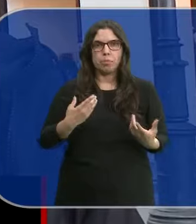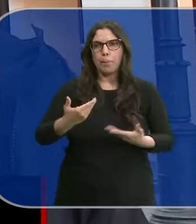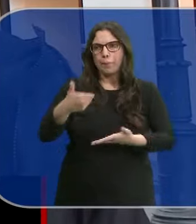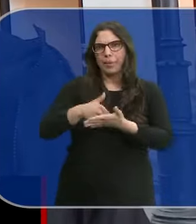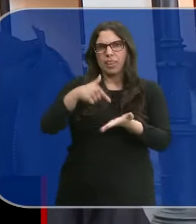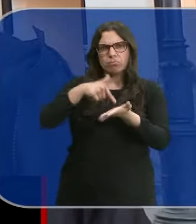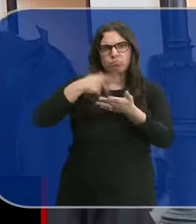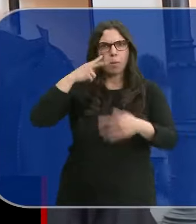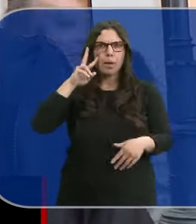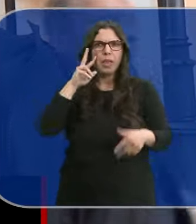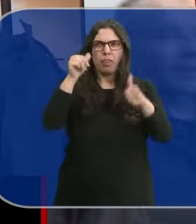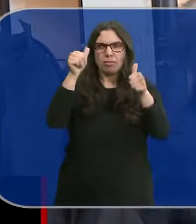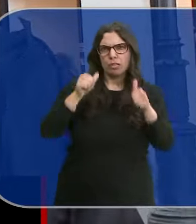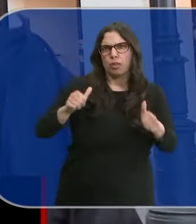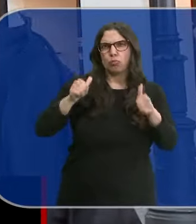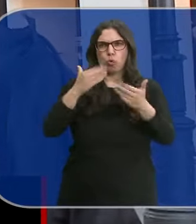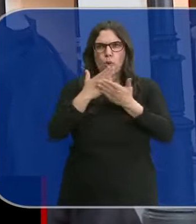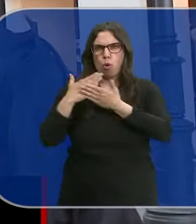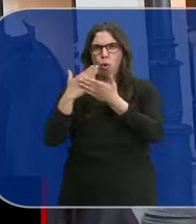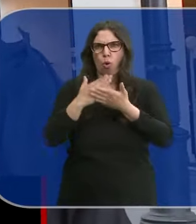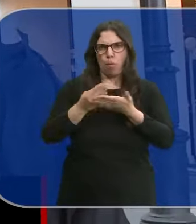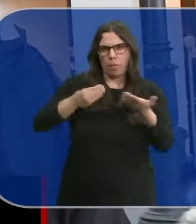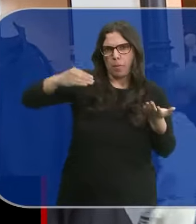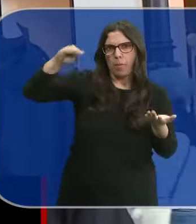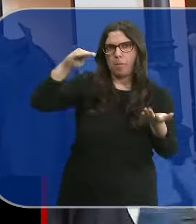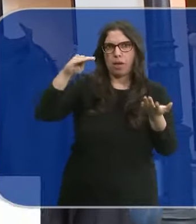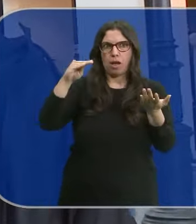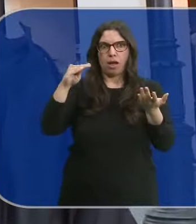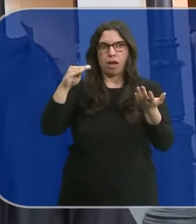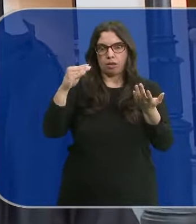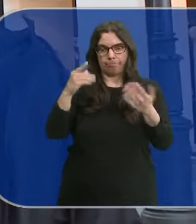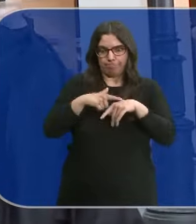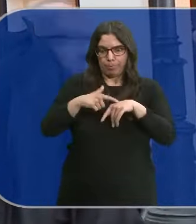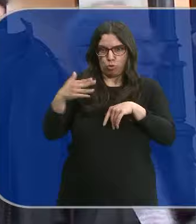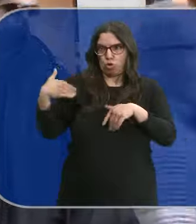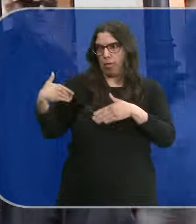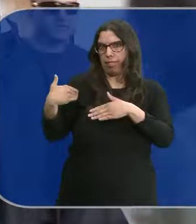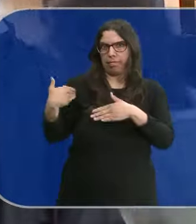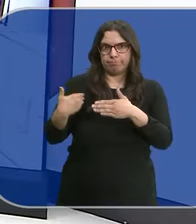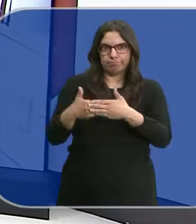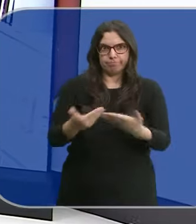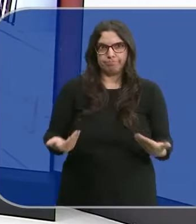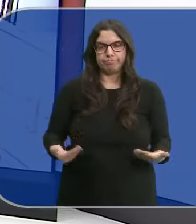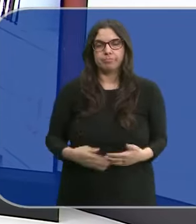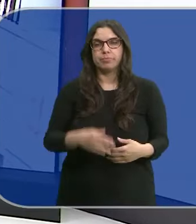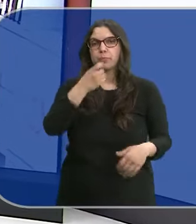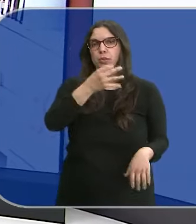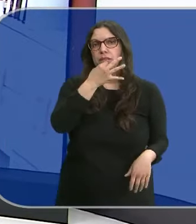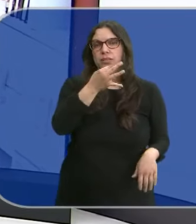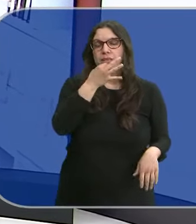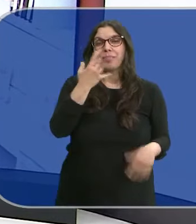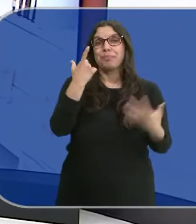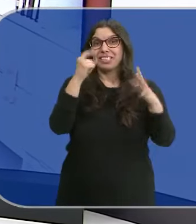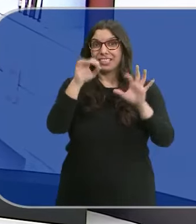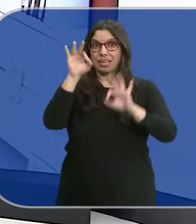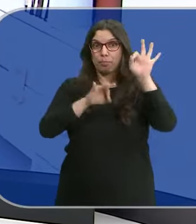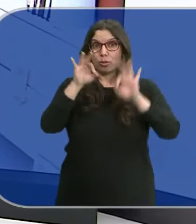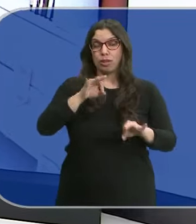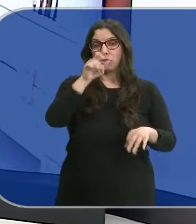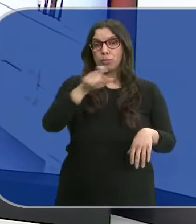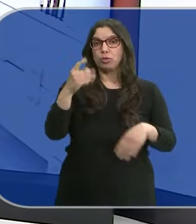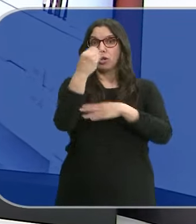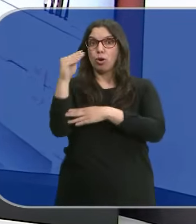experiencia, cualificación, estudios... ...y es algo que hasta dentro de bastante tiempo no vamos a poder tener. Buenas tardes. El 60%